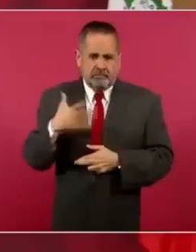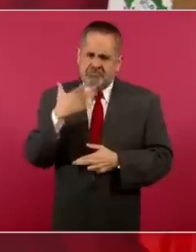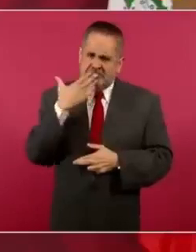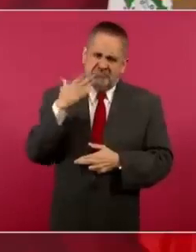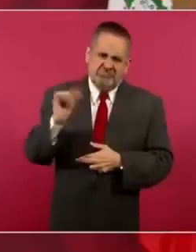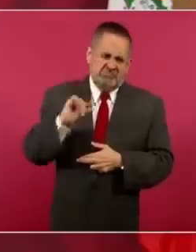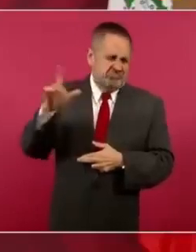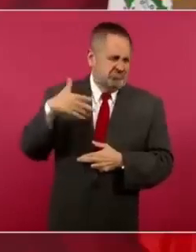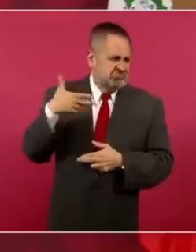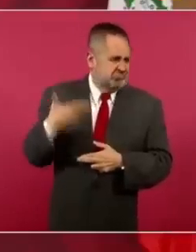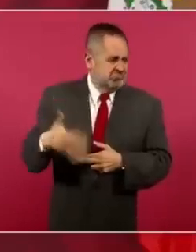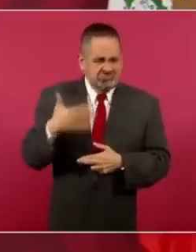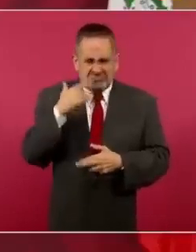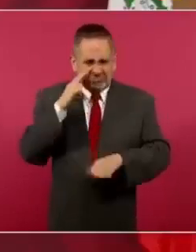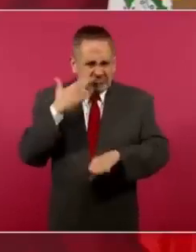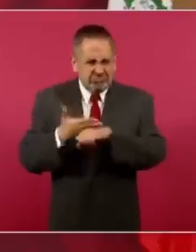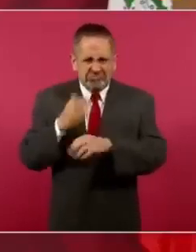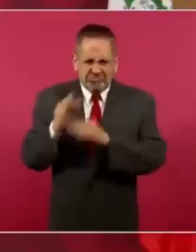primera.